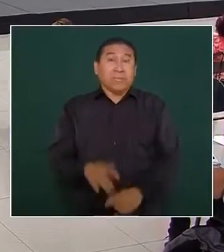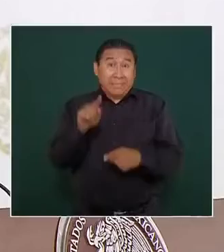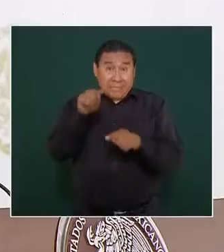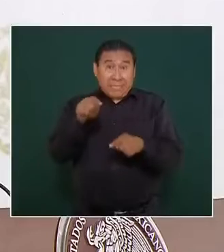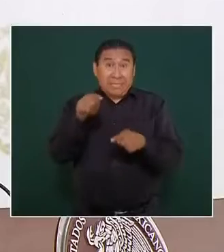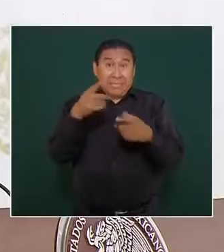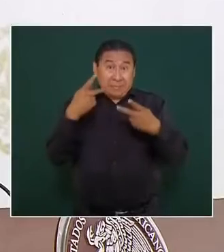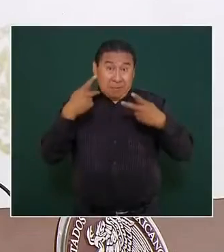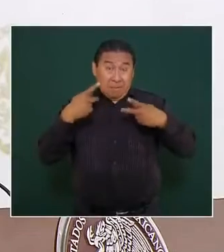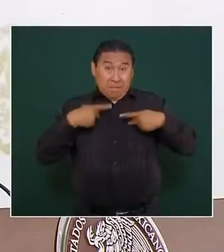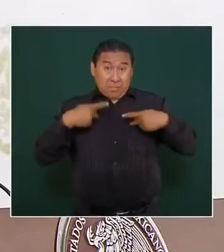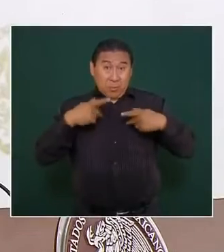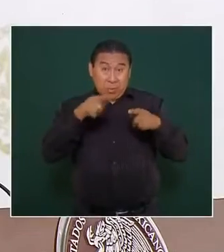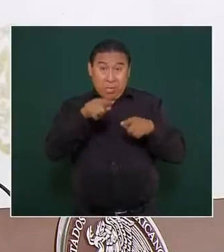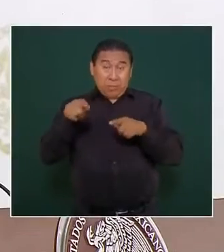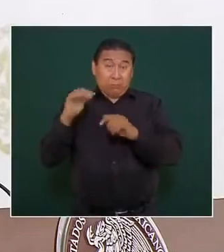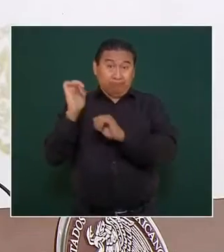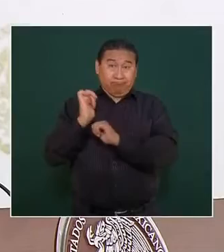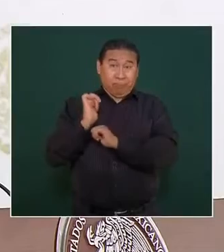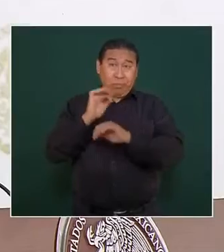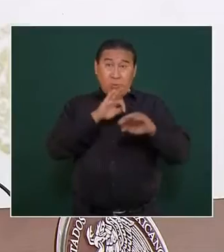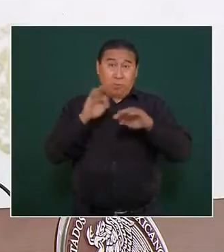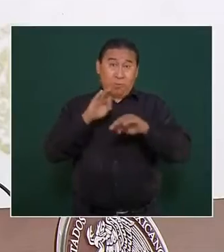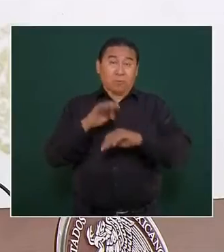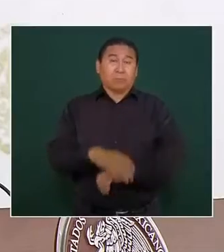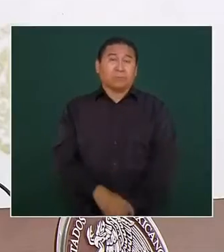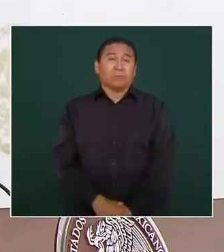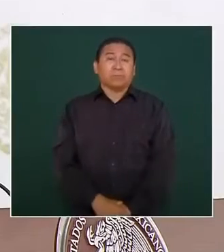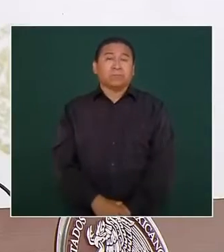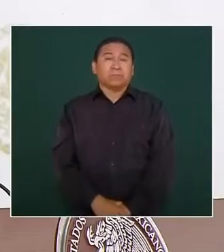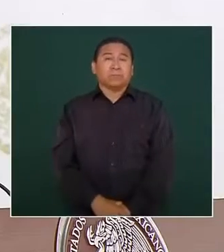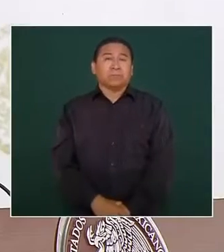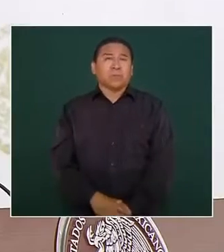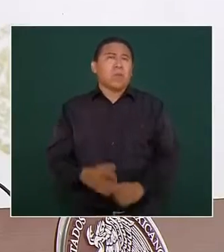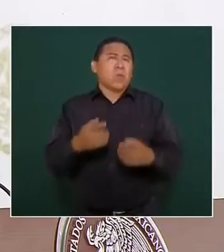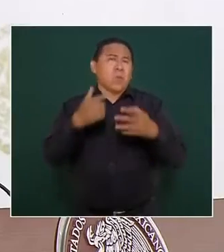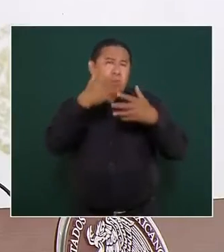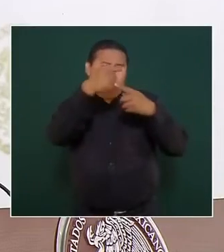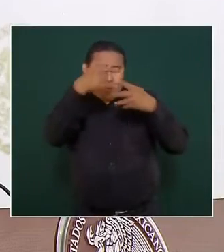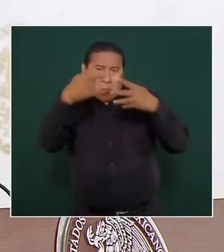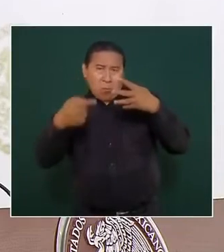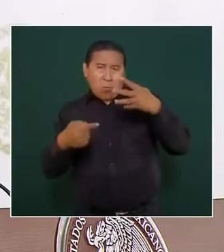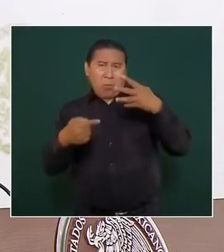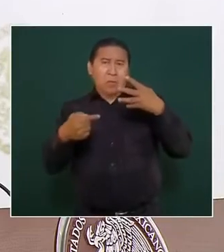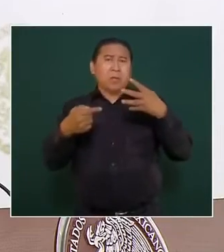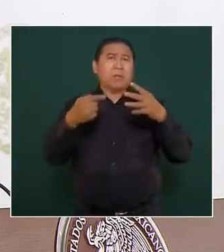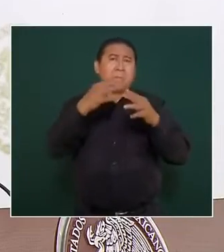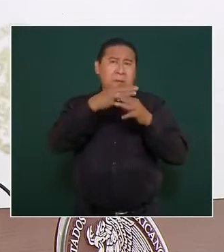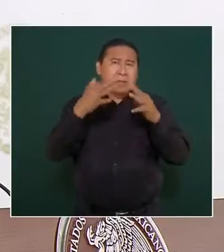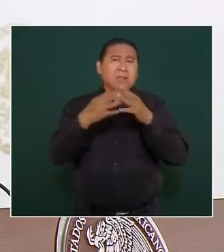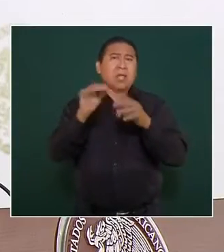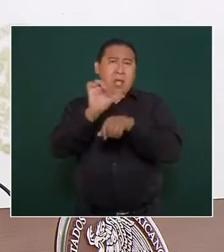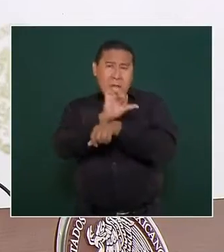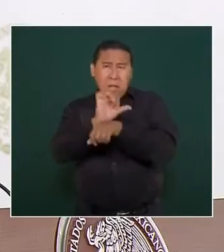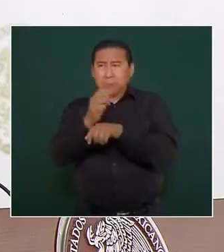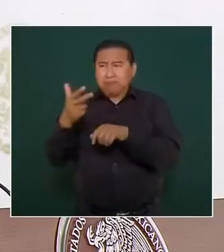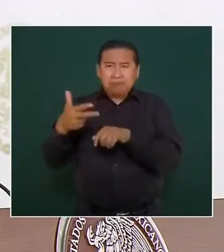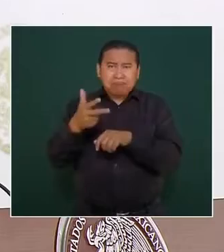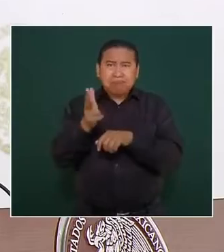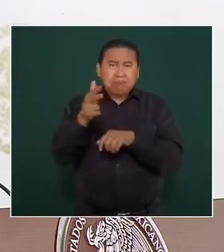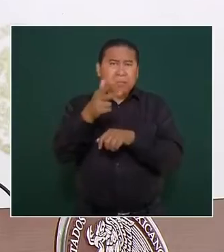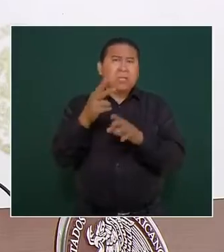Este personal tiene para hacer su tarea una serie de herramientas, de vehículos